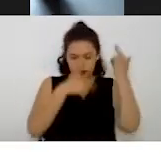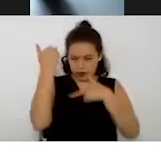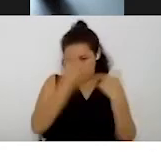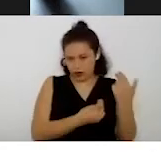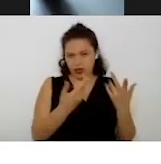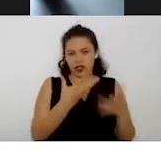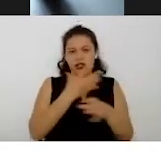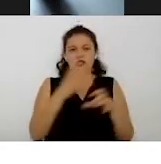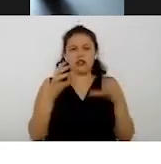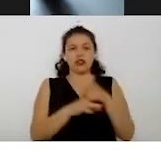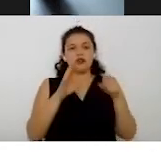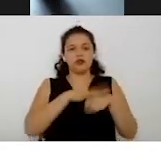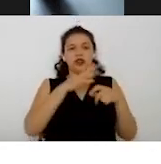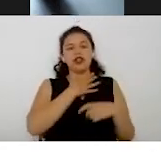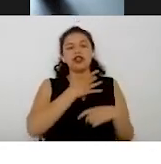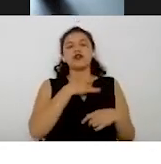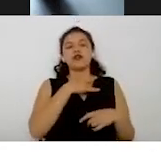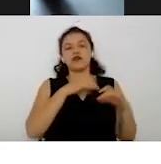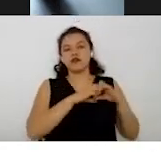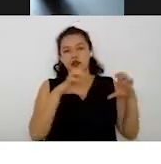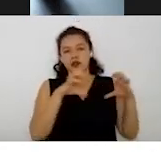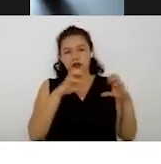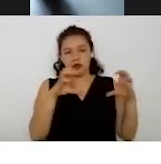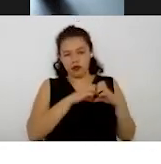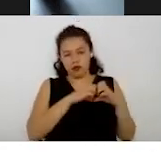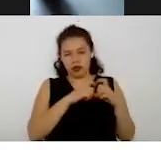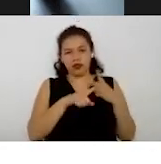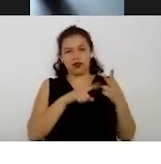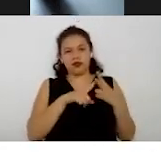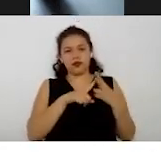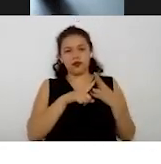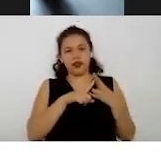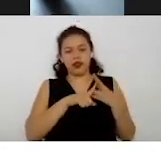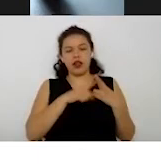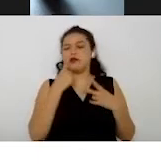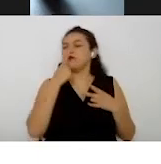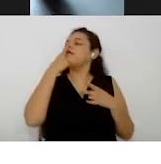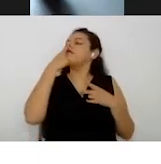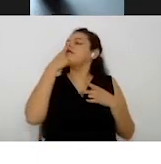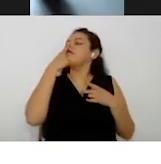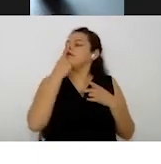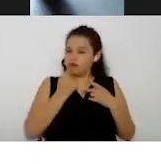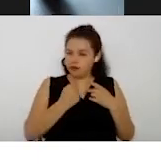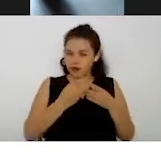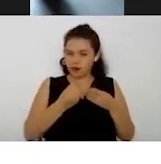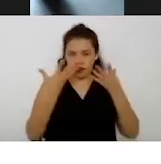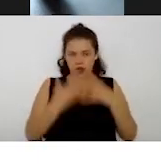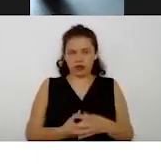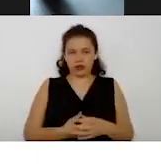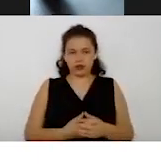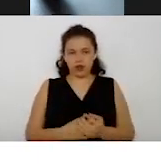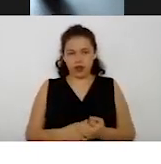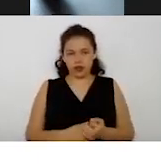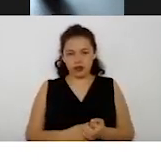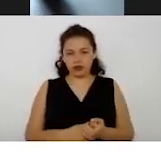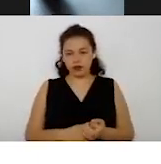vitales. Habíamos hablado de lo que es el pulso cardíaco y la respiración. Habíamos comentado que